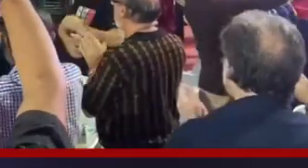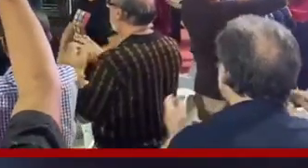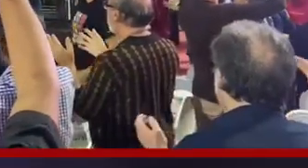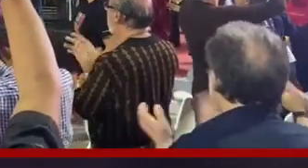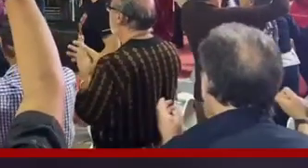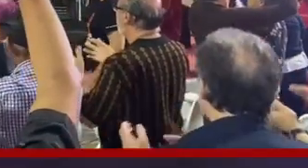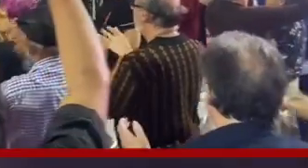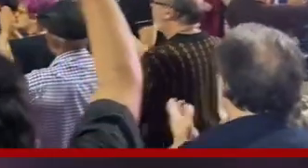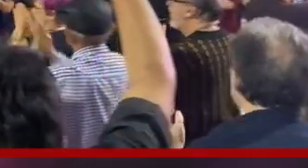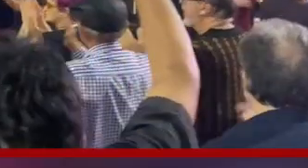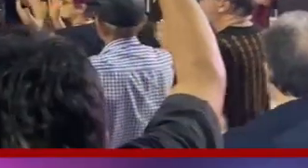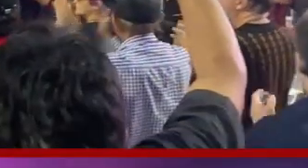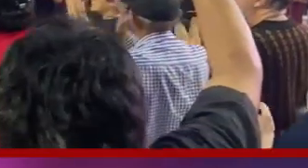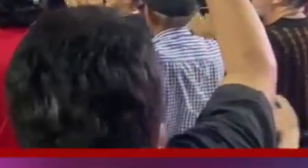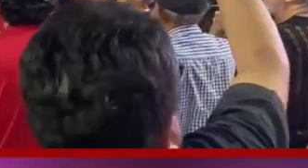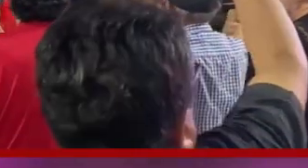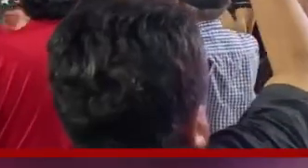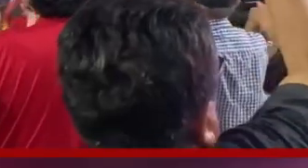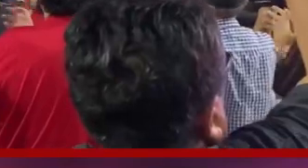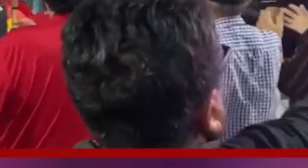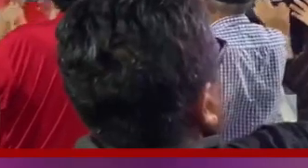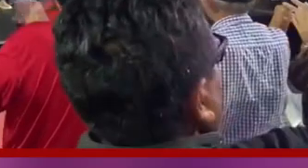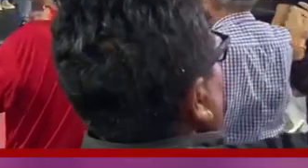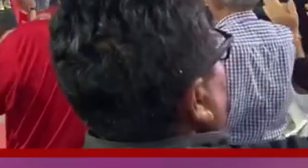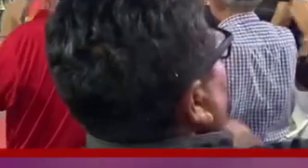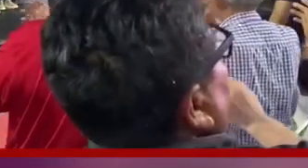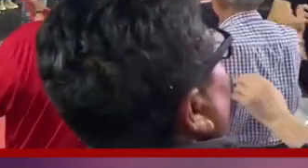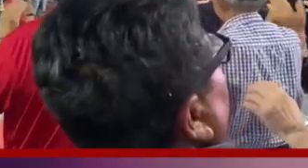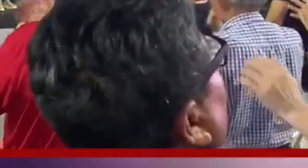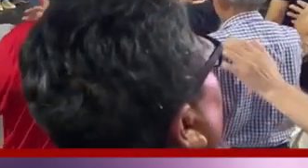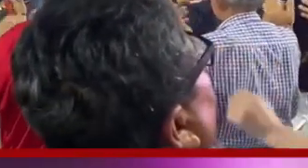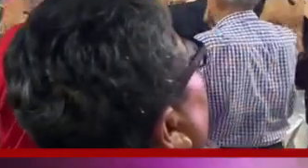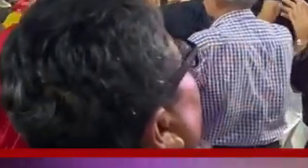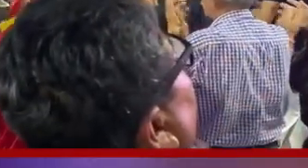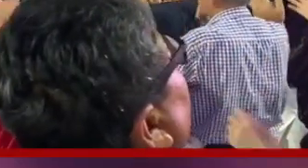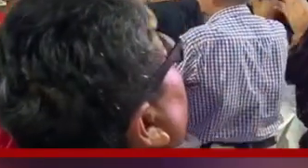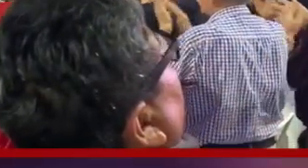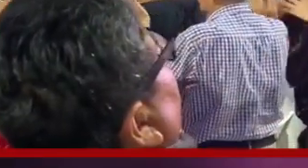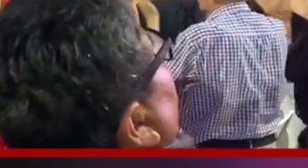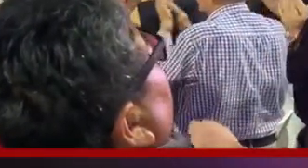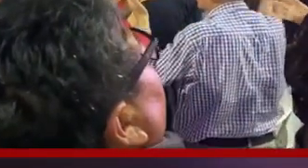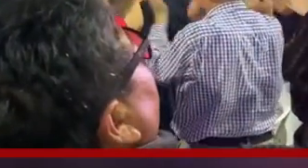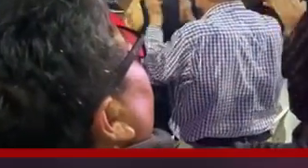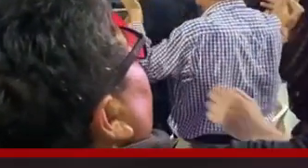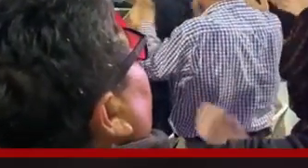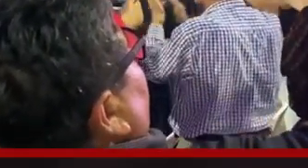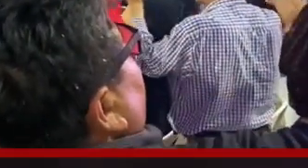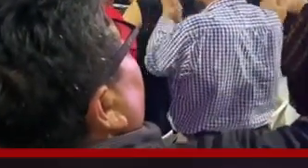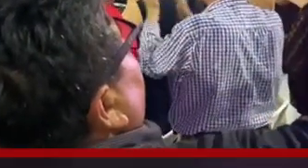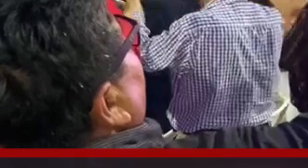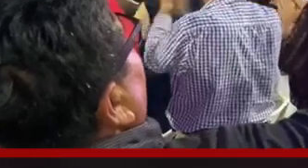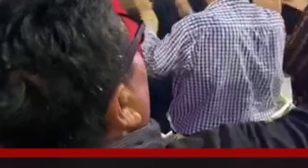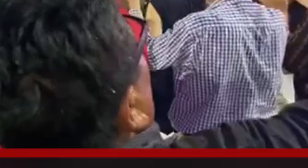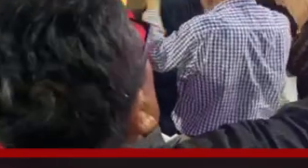Pero estuvimos precisamente en la restauración de esa estatua, en la restauración de todo lo que se había destruido, con